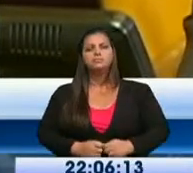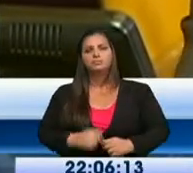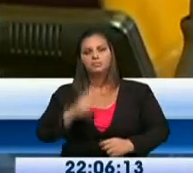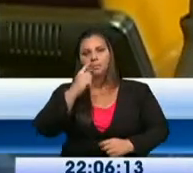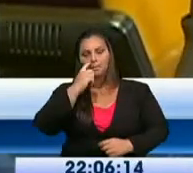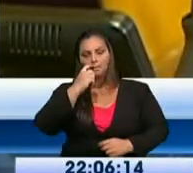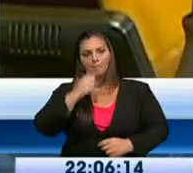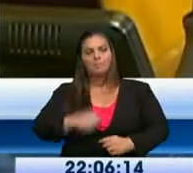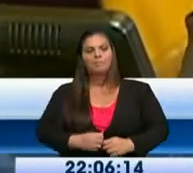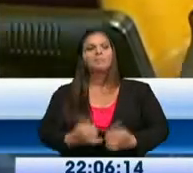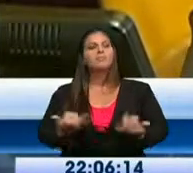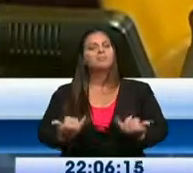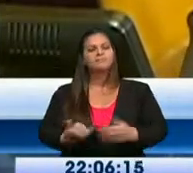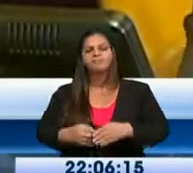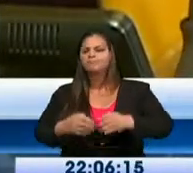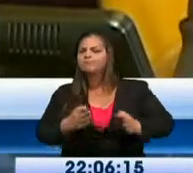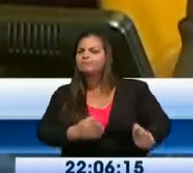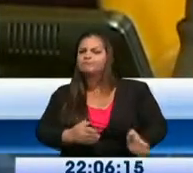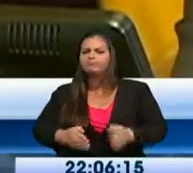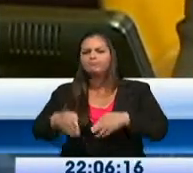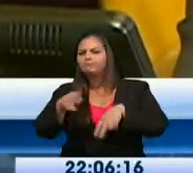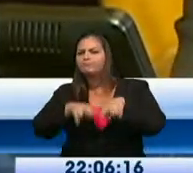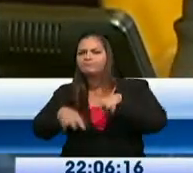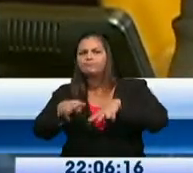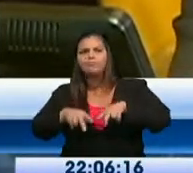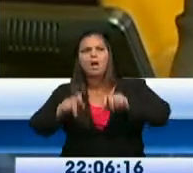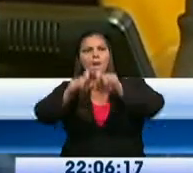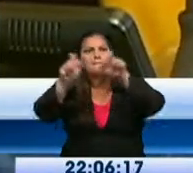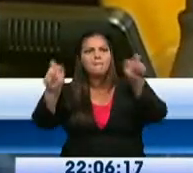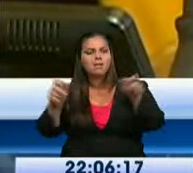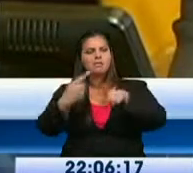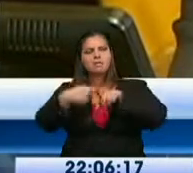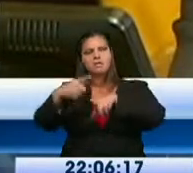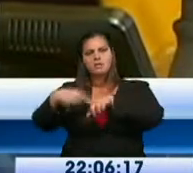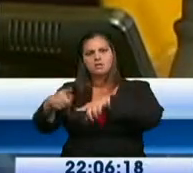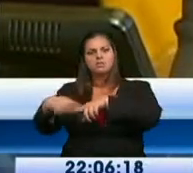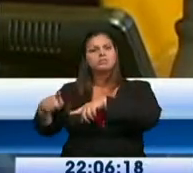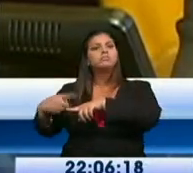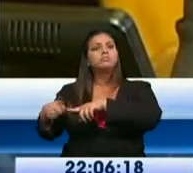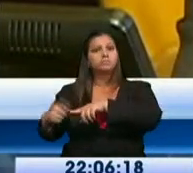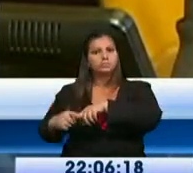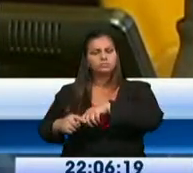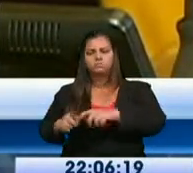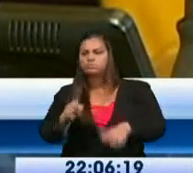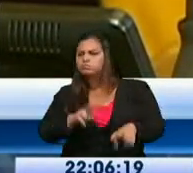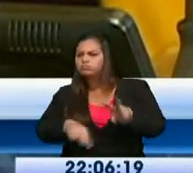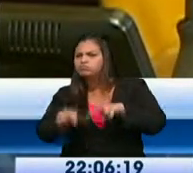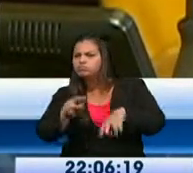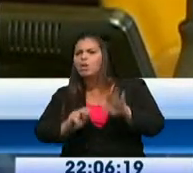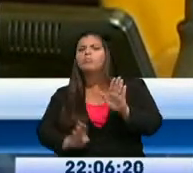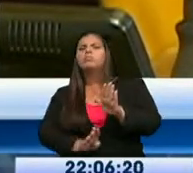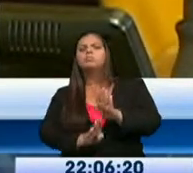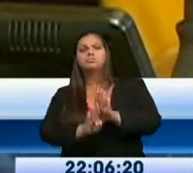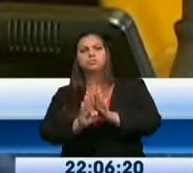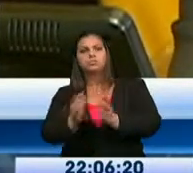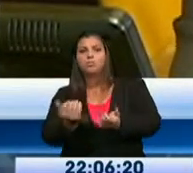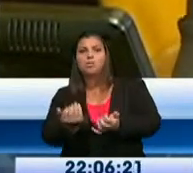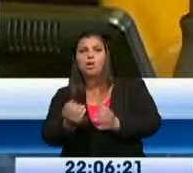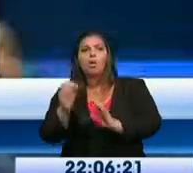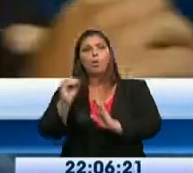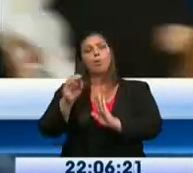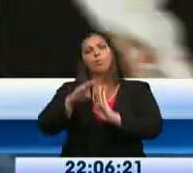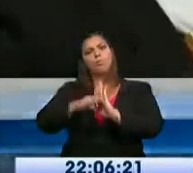equilibrios macroeconómicos, pero ya hay un impacto en el sector real. Y sí, probablemente el crecimiento este año sea muy bajo o tal vez